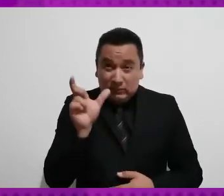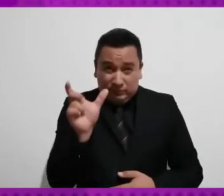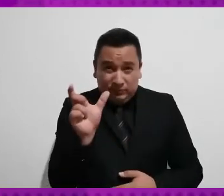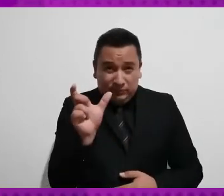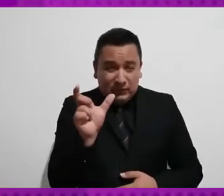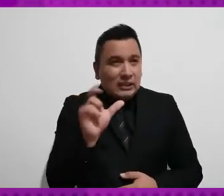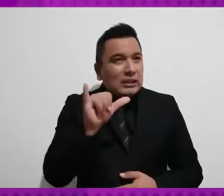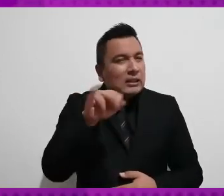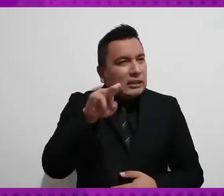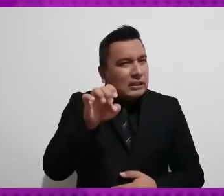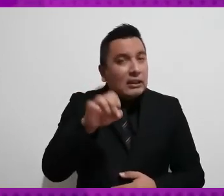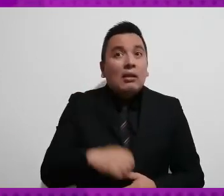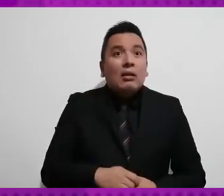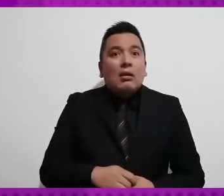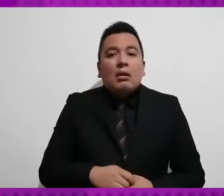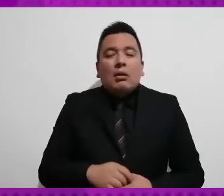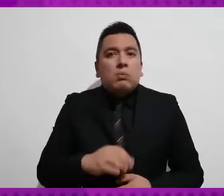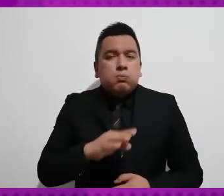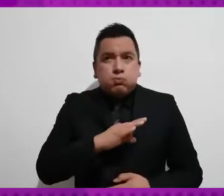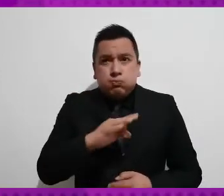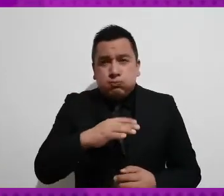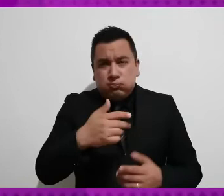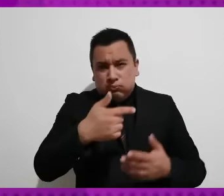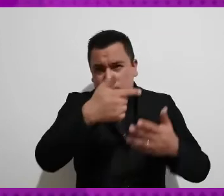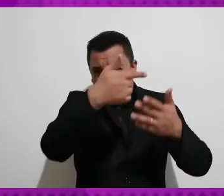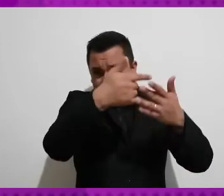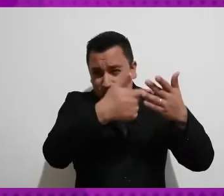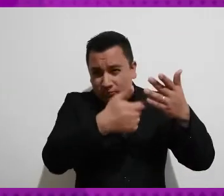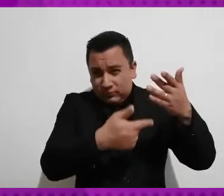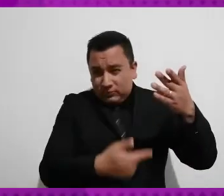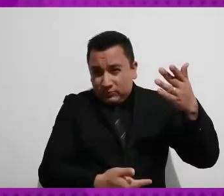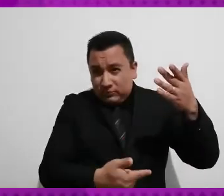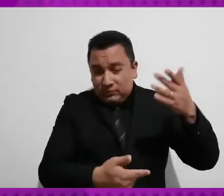elector vigente y que estén inscritas en el padrón, en el listado